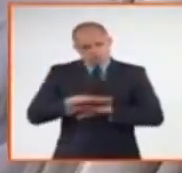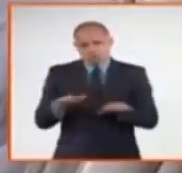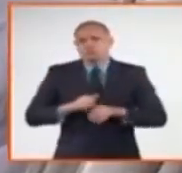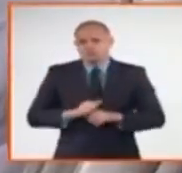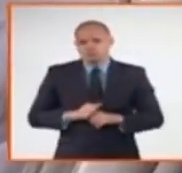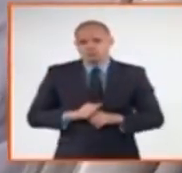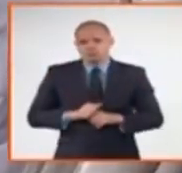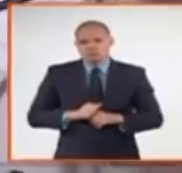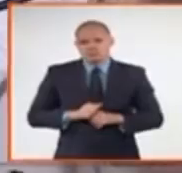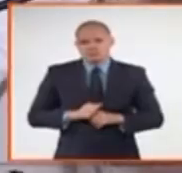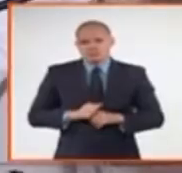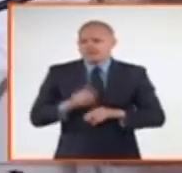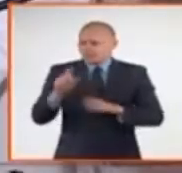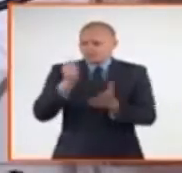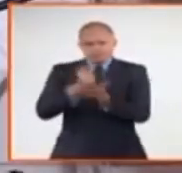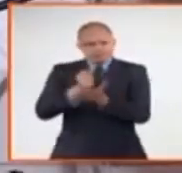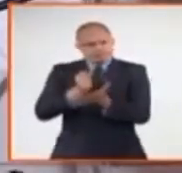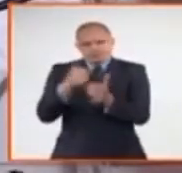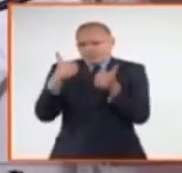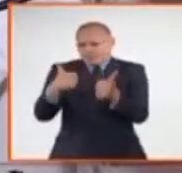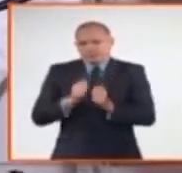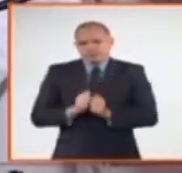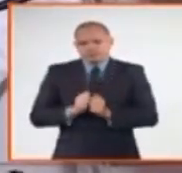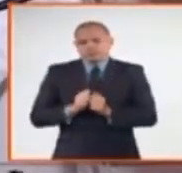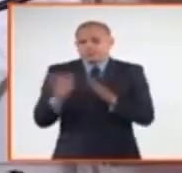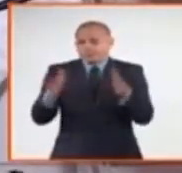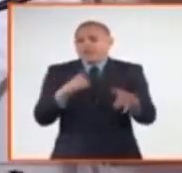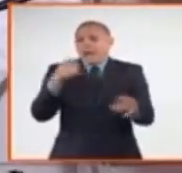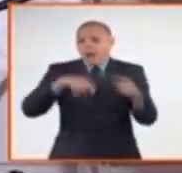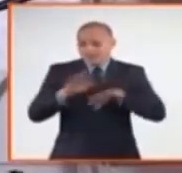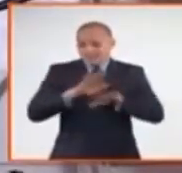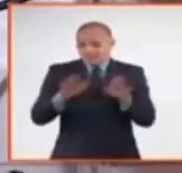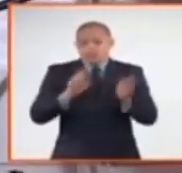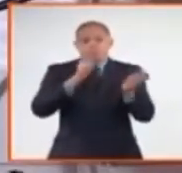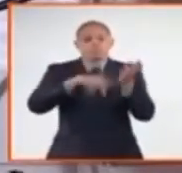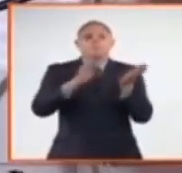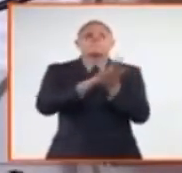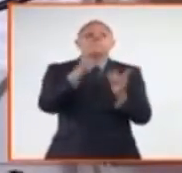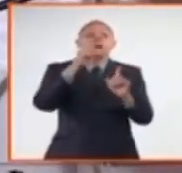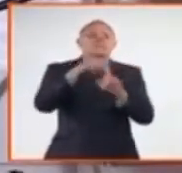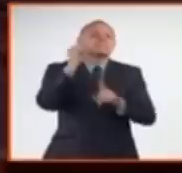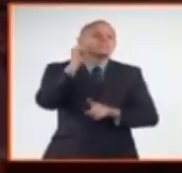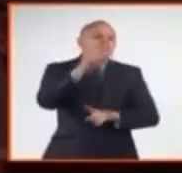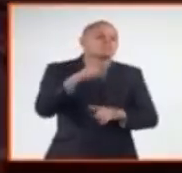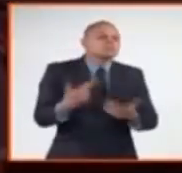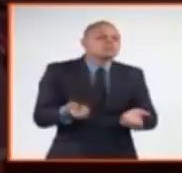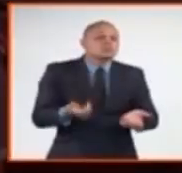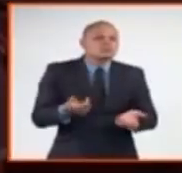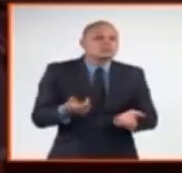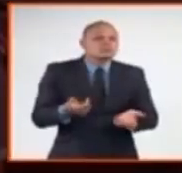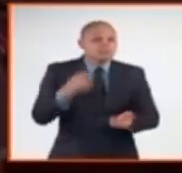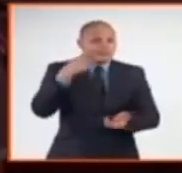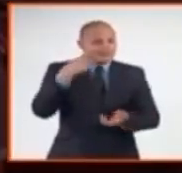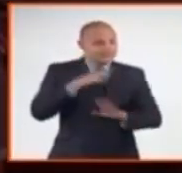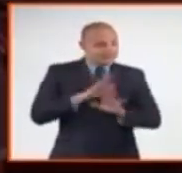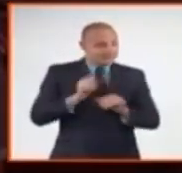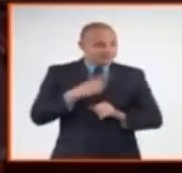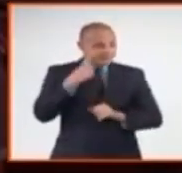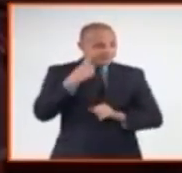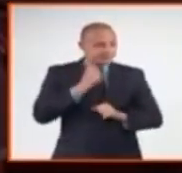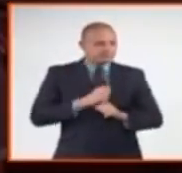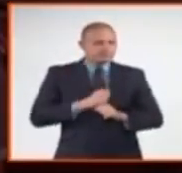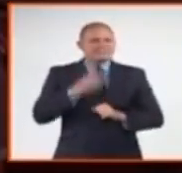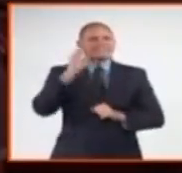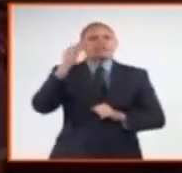presente los resultados ella se está estudiando por ejemplo en matanza aunque todavía no hay resultados lo que ha ocurrido mata se da una lógica